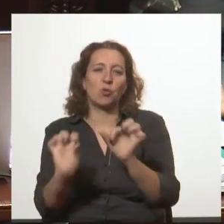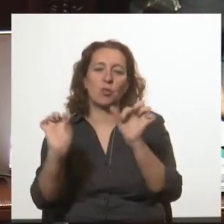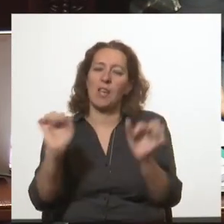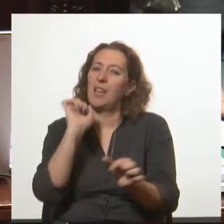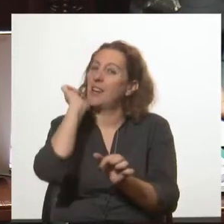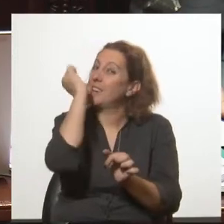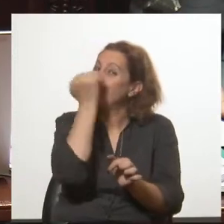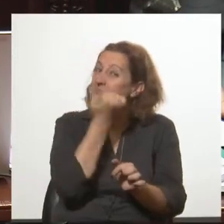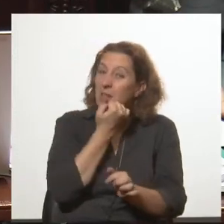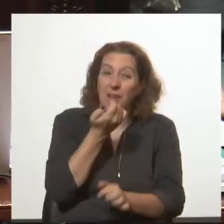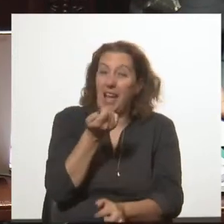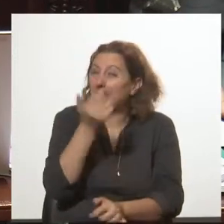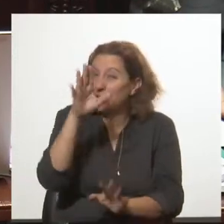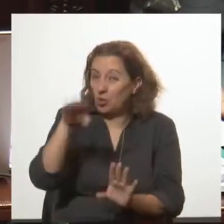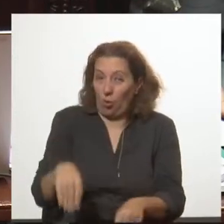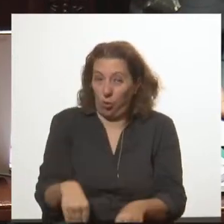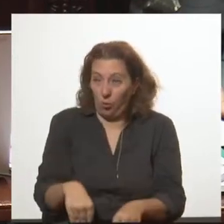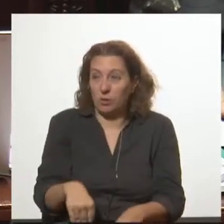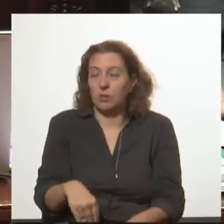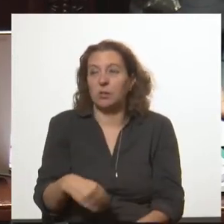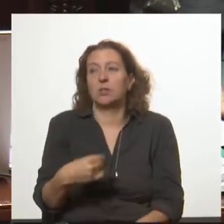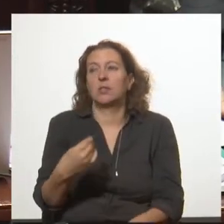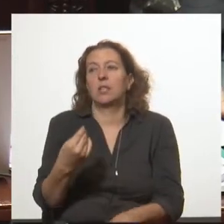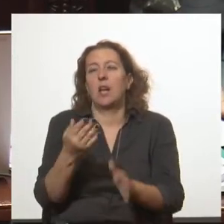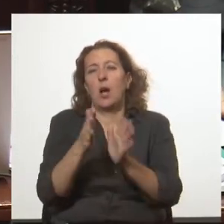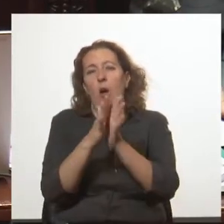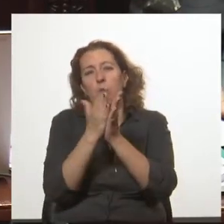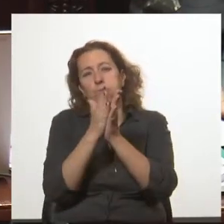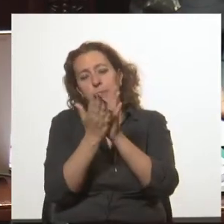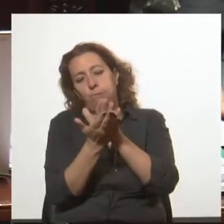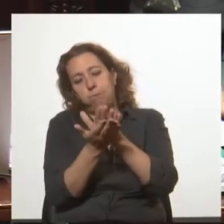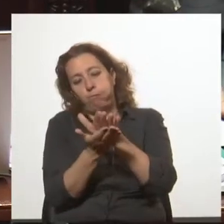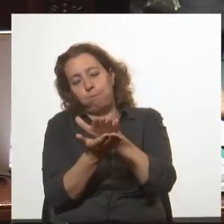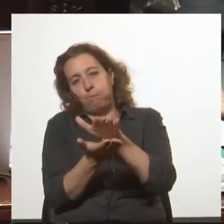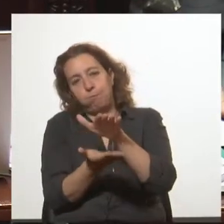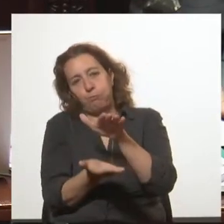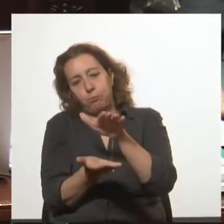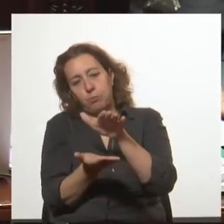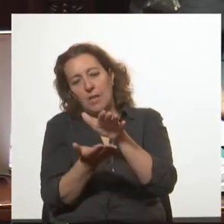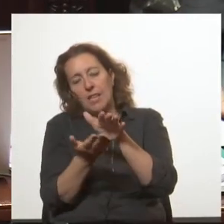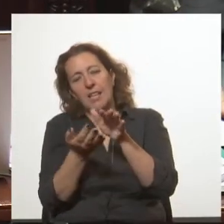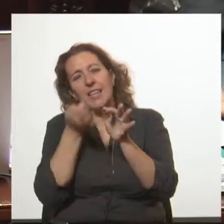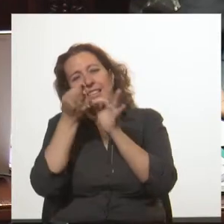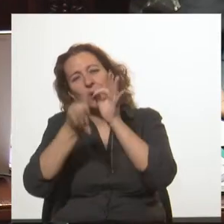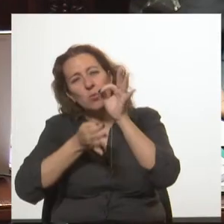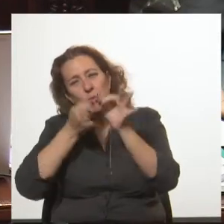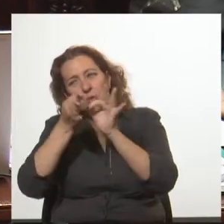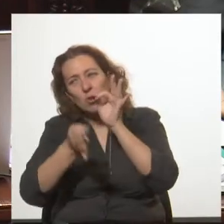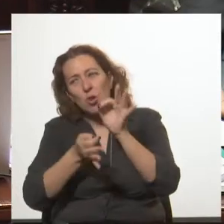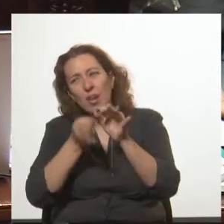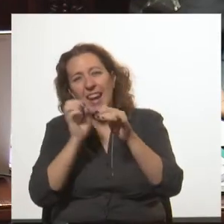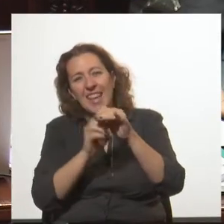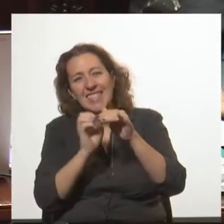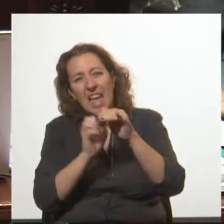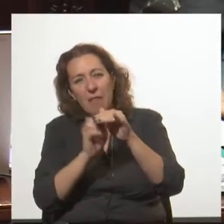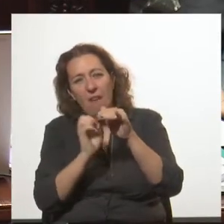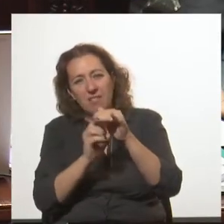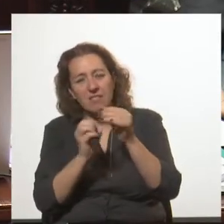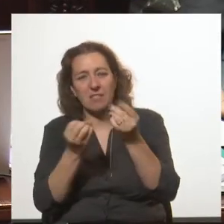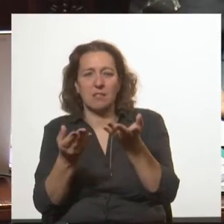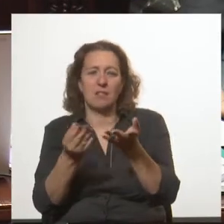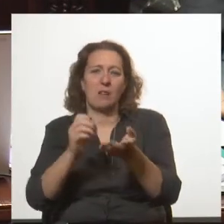propósito de casi todas las cosas el bibliorato con las instrucciones de las reservas es una cosa gorda así